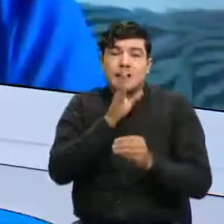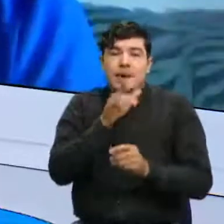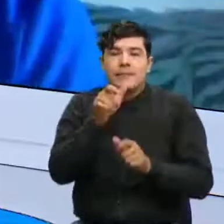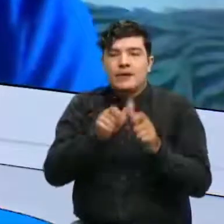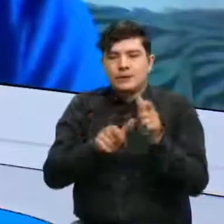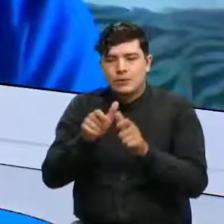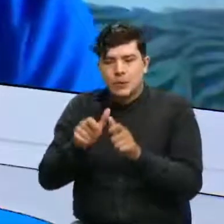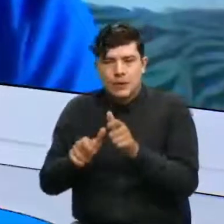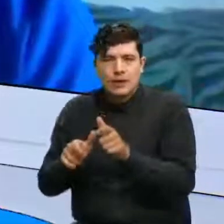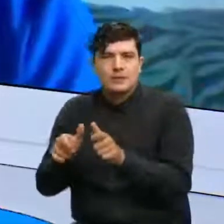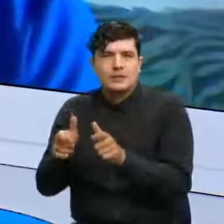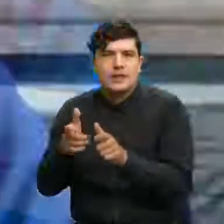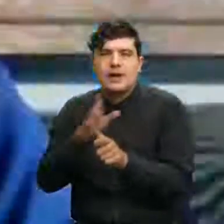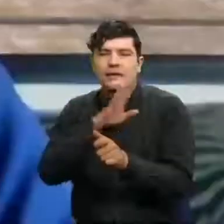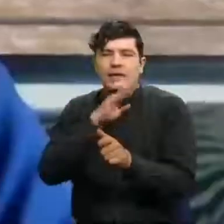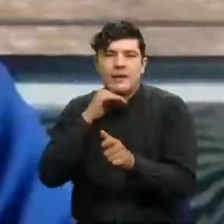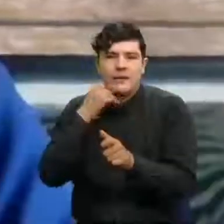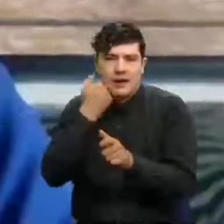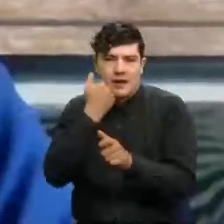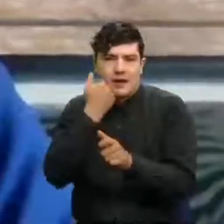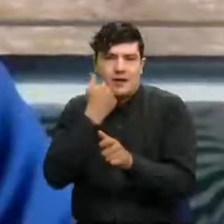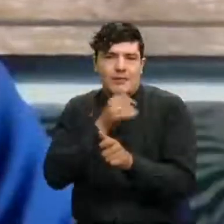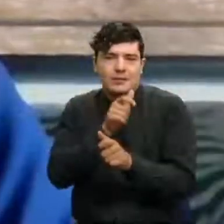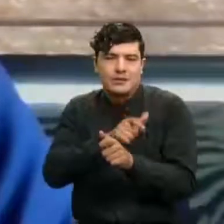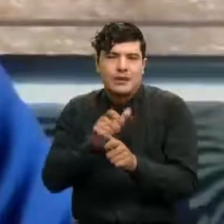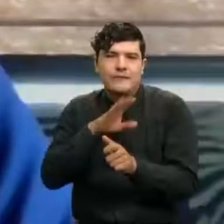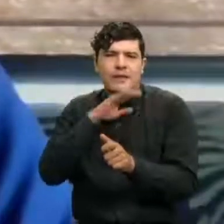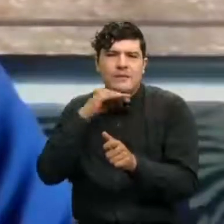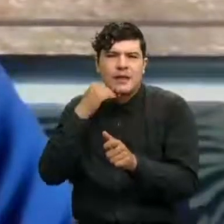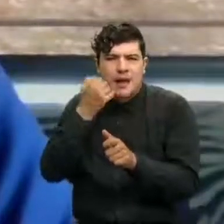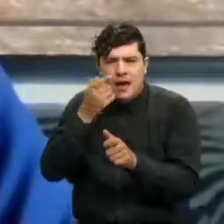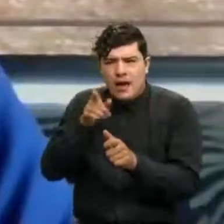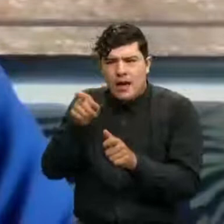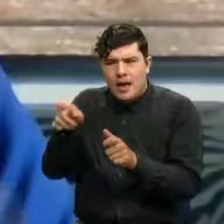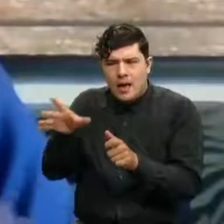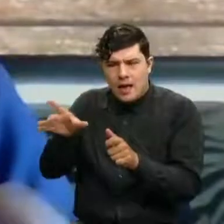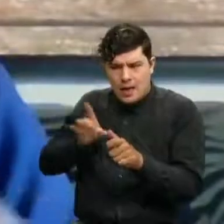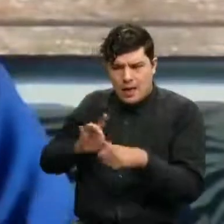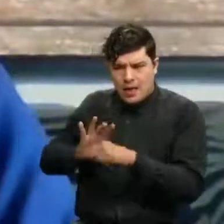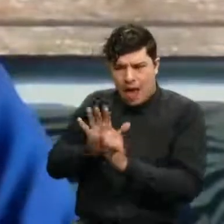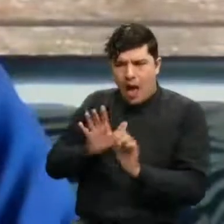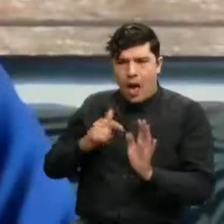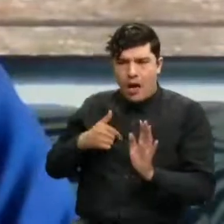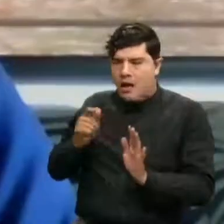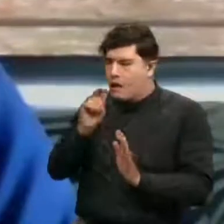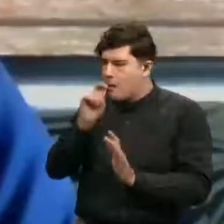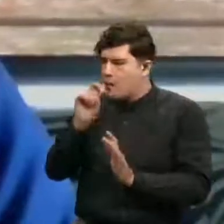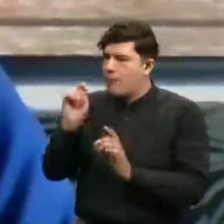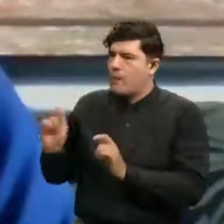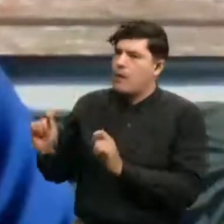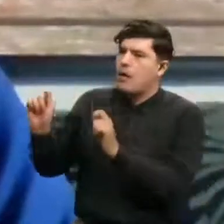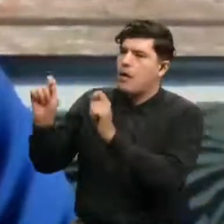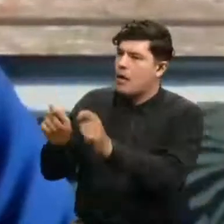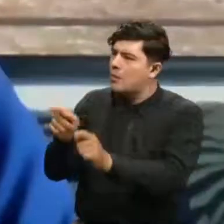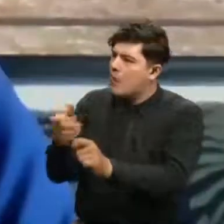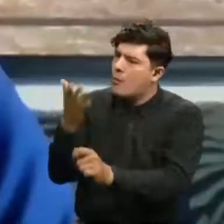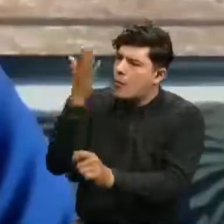Terminamos siempre evaluando la percepción de los pacientes y sus opiniones son muy válidas, con lo cual este producto